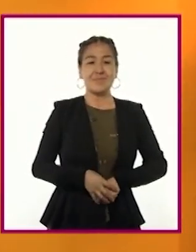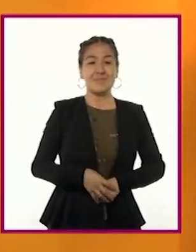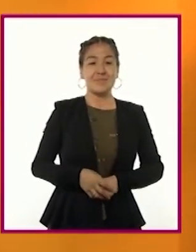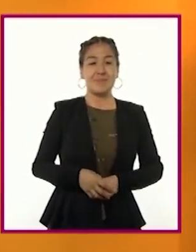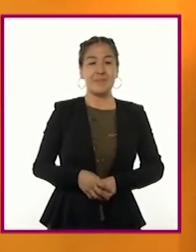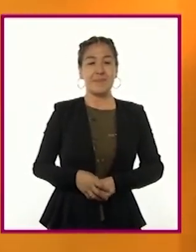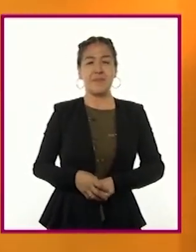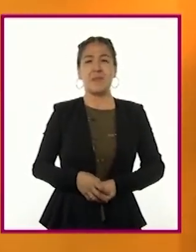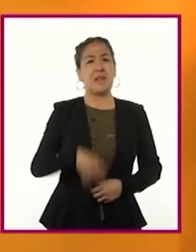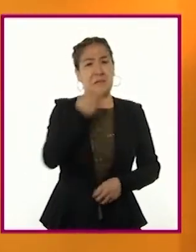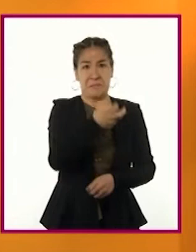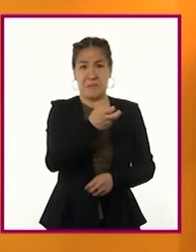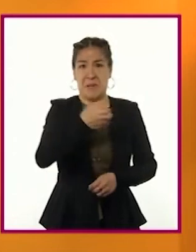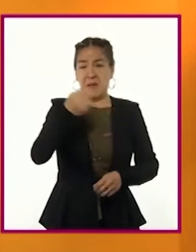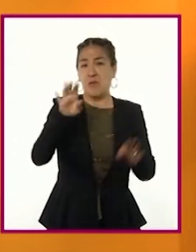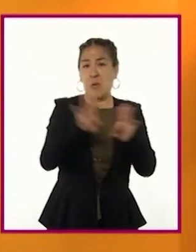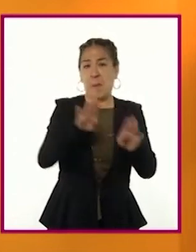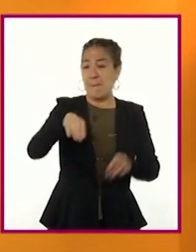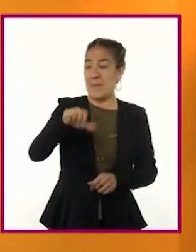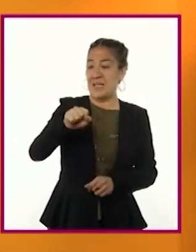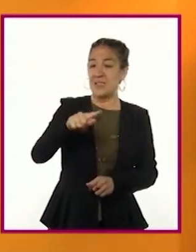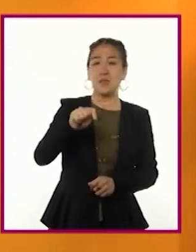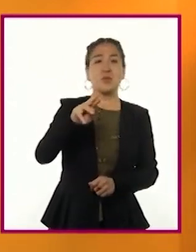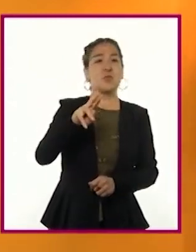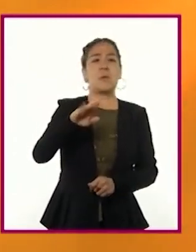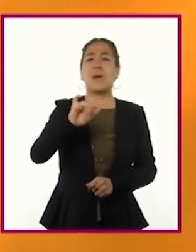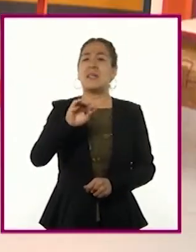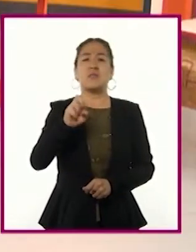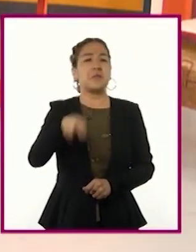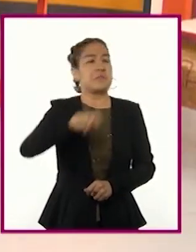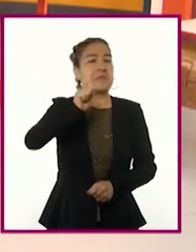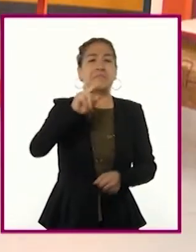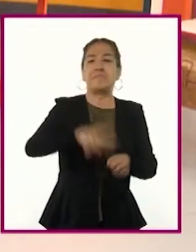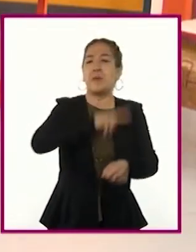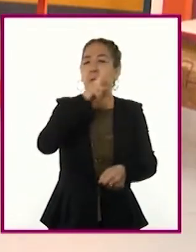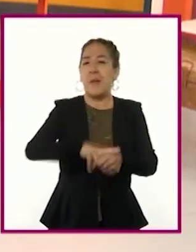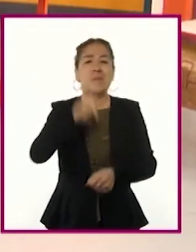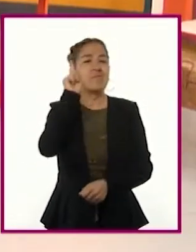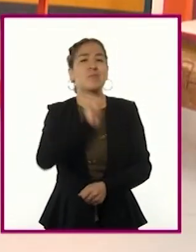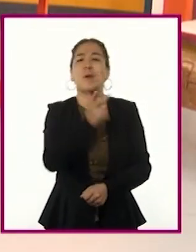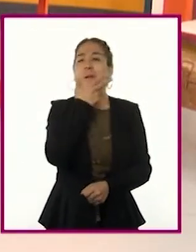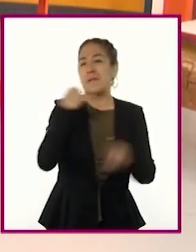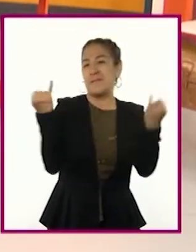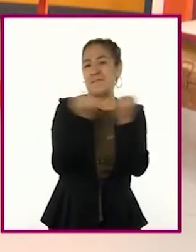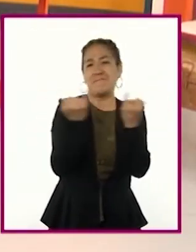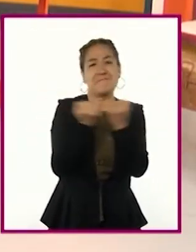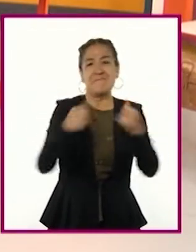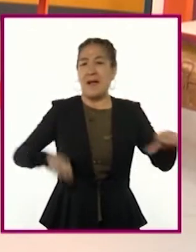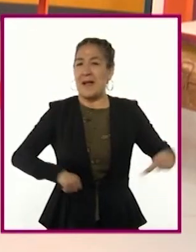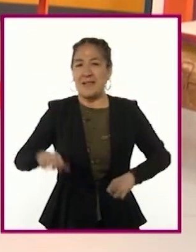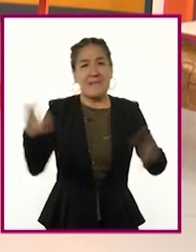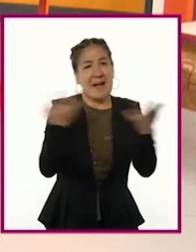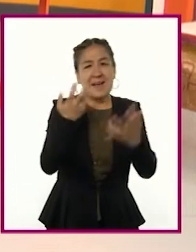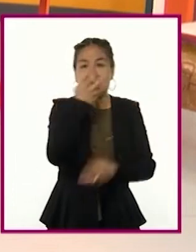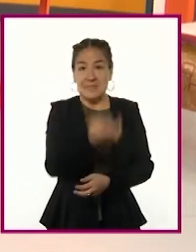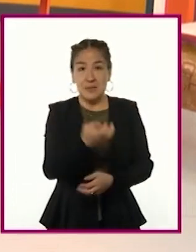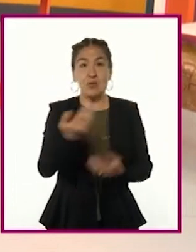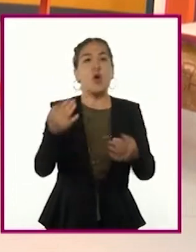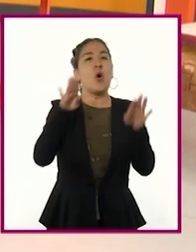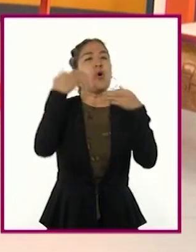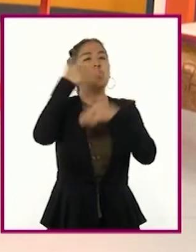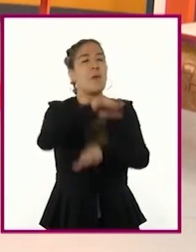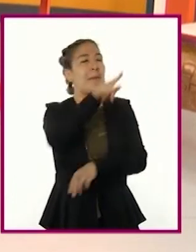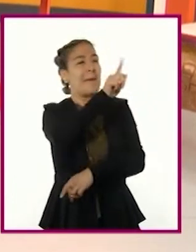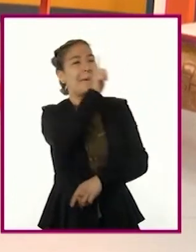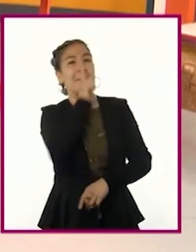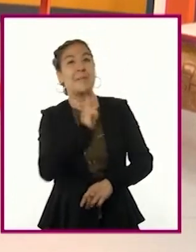pues es algo común en hombres y mujeres de todas las edades. En general, los mitos sobre la sexualidad